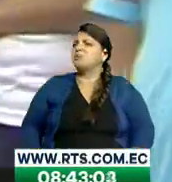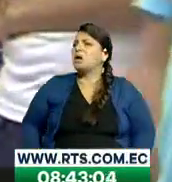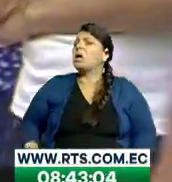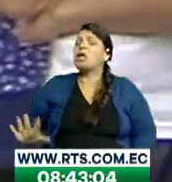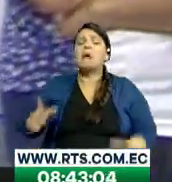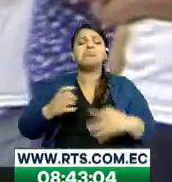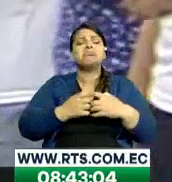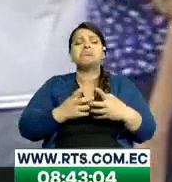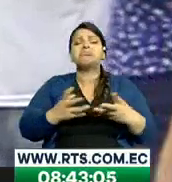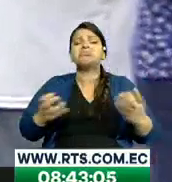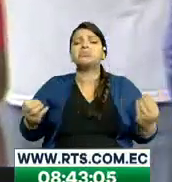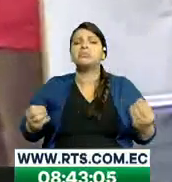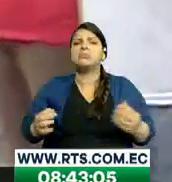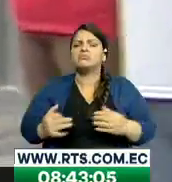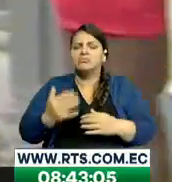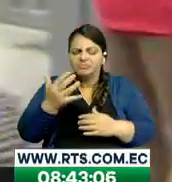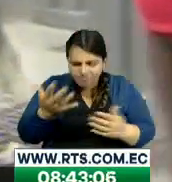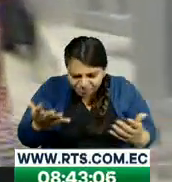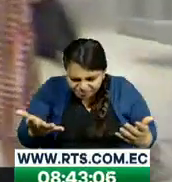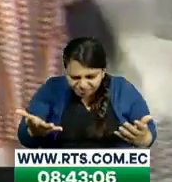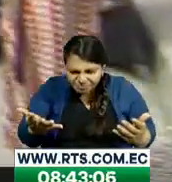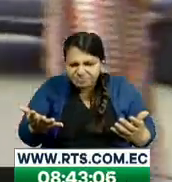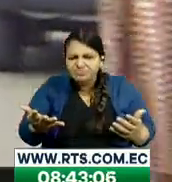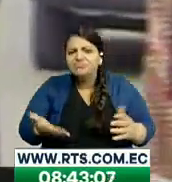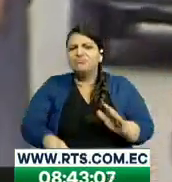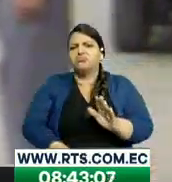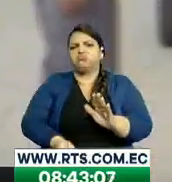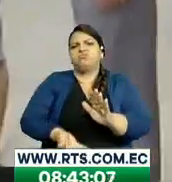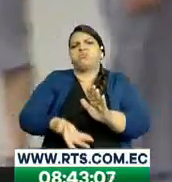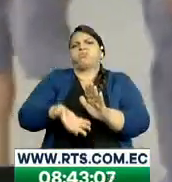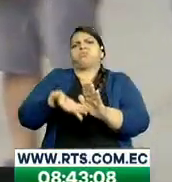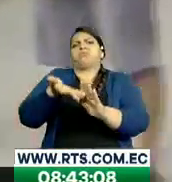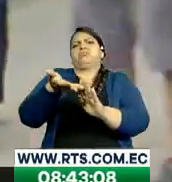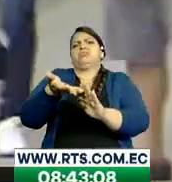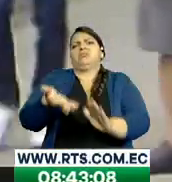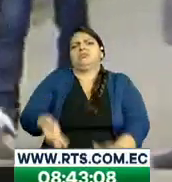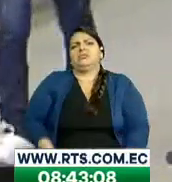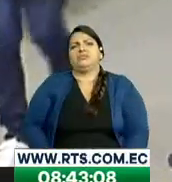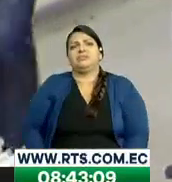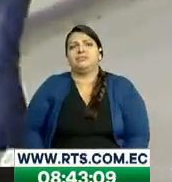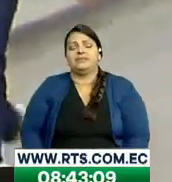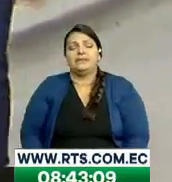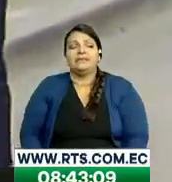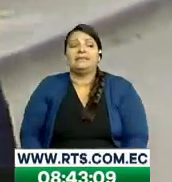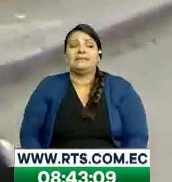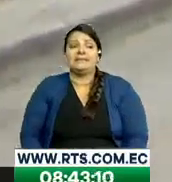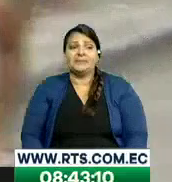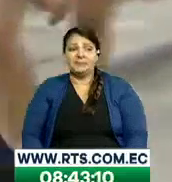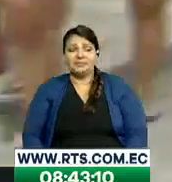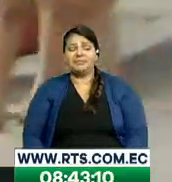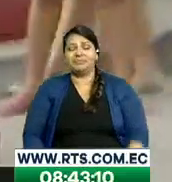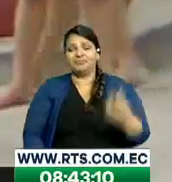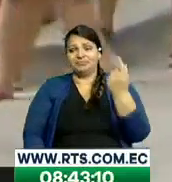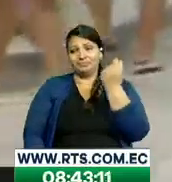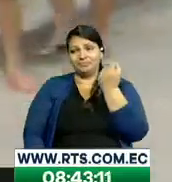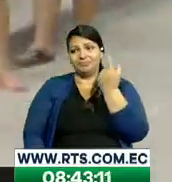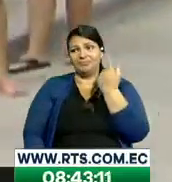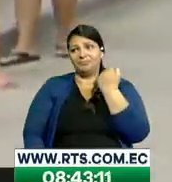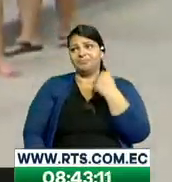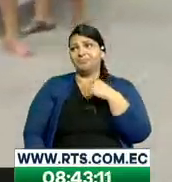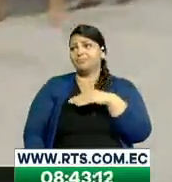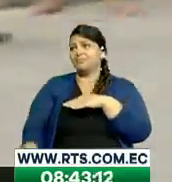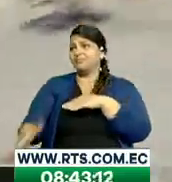a empeorando. Sin duda alguna esperemos en el siguiente enlace tener una respuesta para esta comunidad, quienes ya no